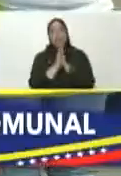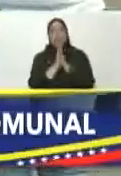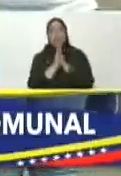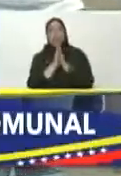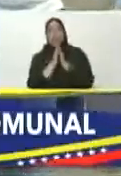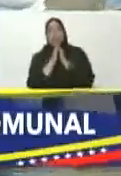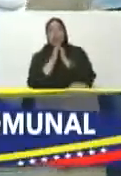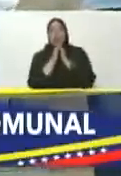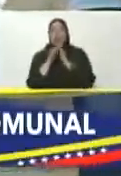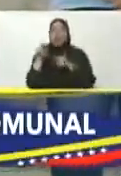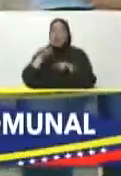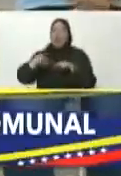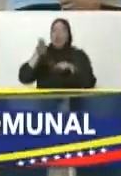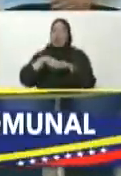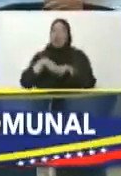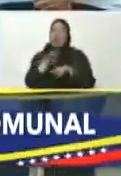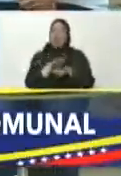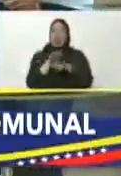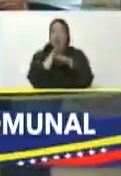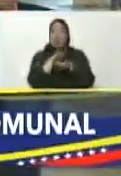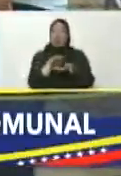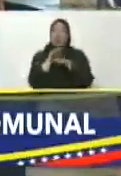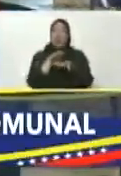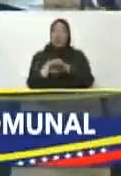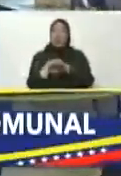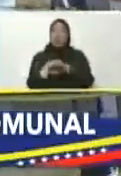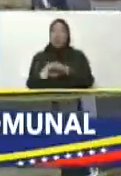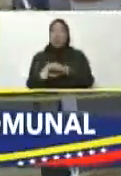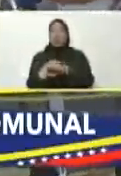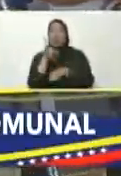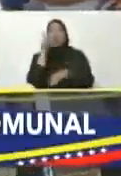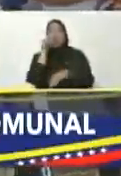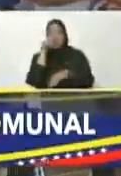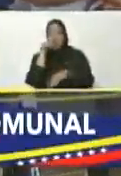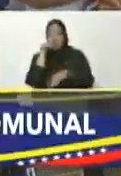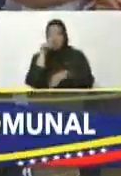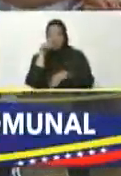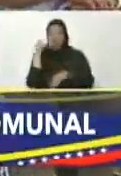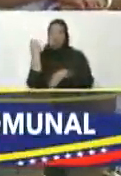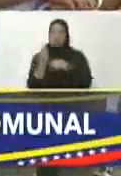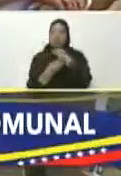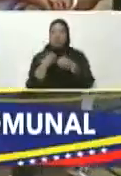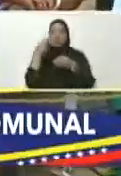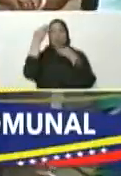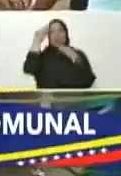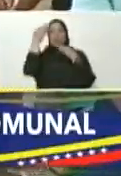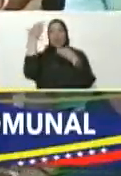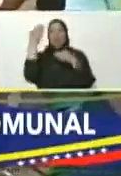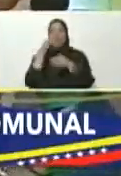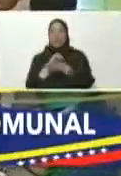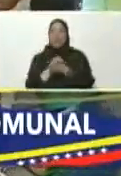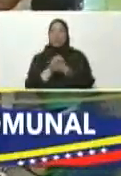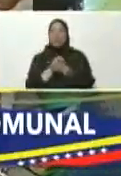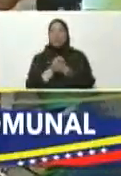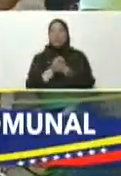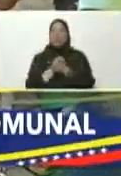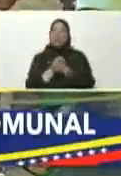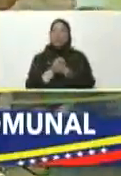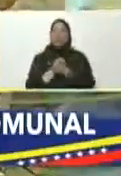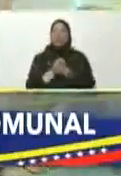hijo. Oye, el Frenazaré, el hombre de la coleta. Bueno, mi saludo por allá.